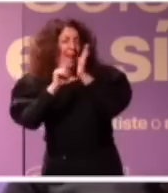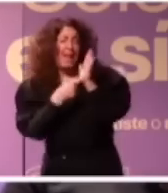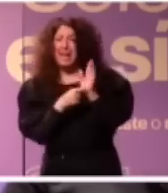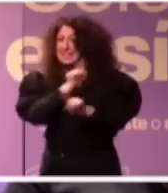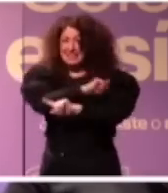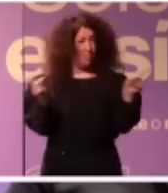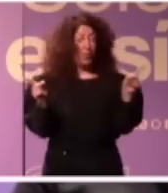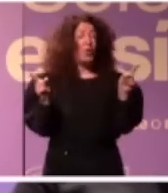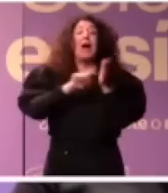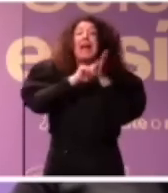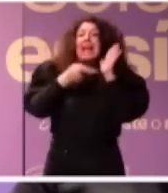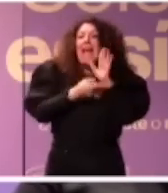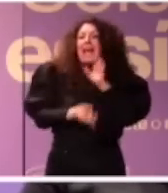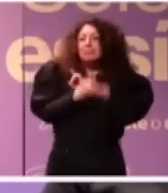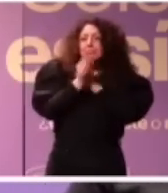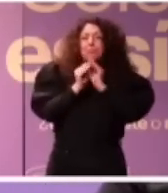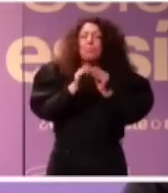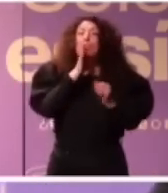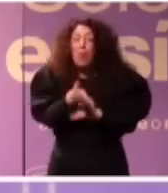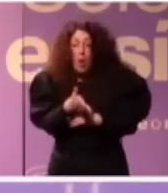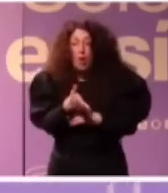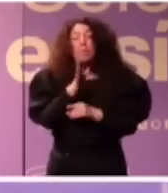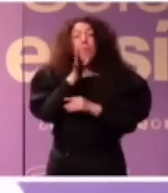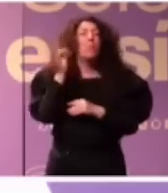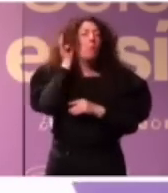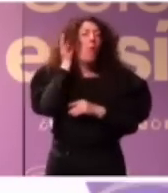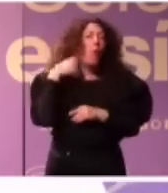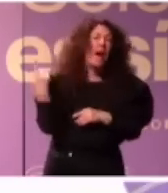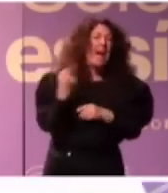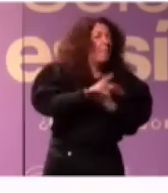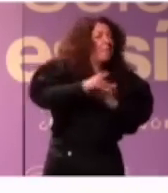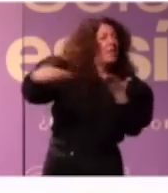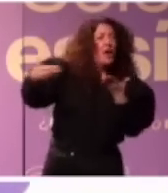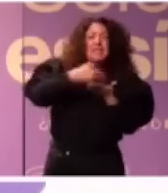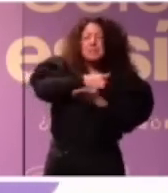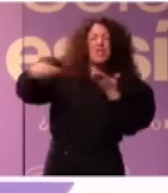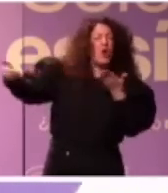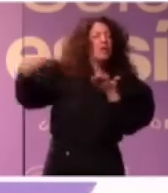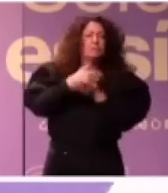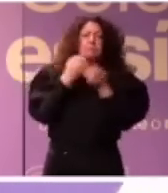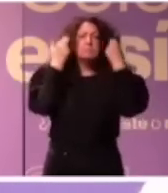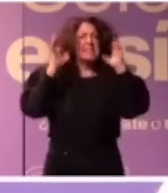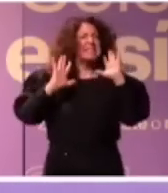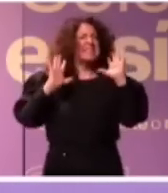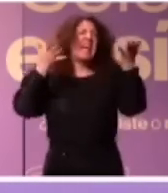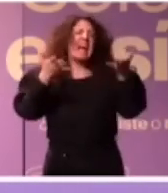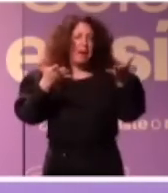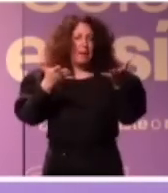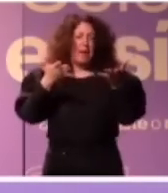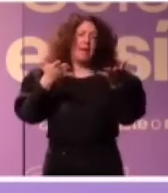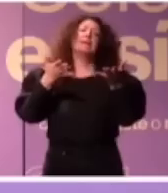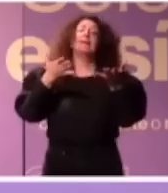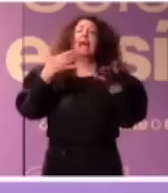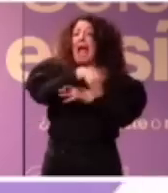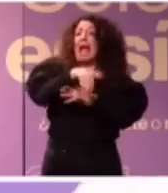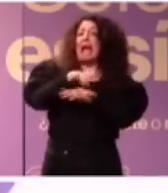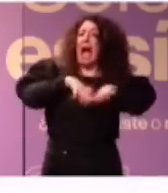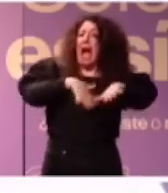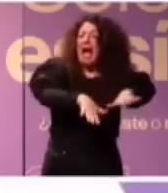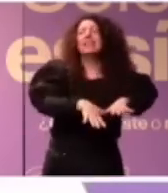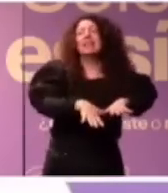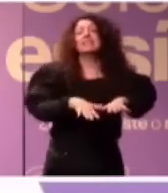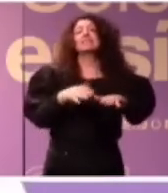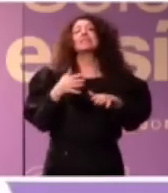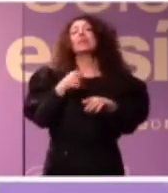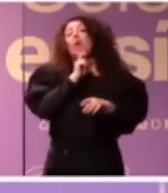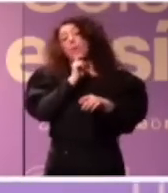surge porque hay millones de mujeres que se rebelan en las calles contra un sistema